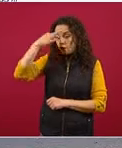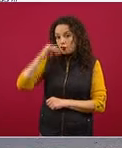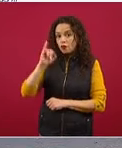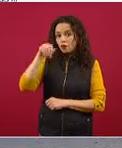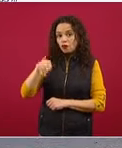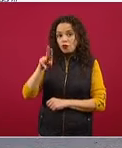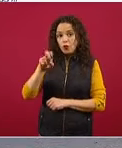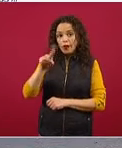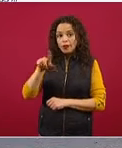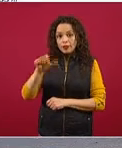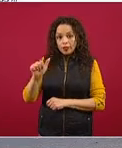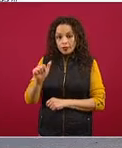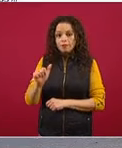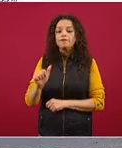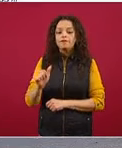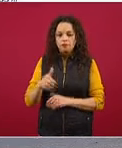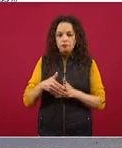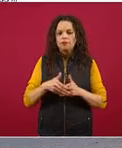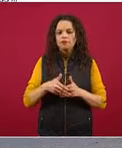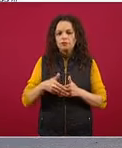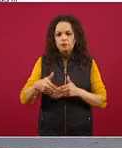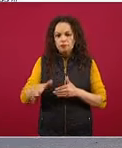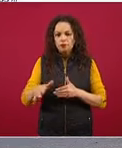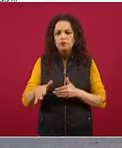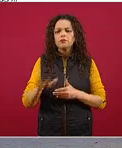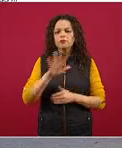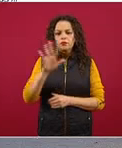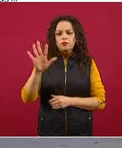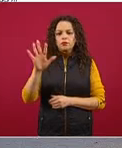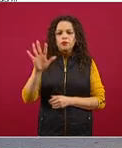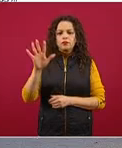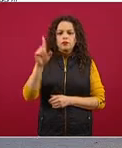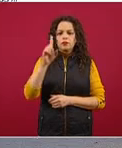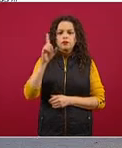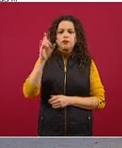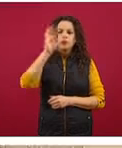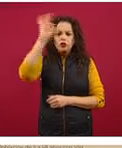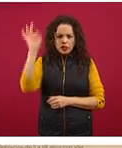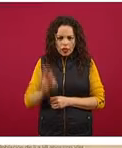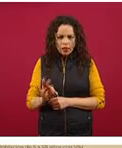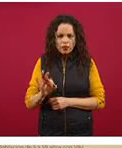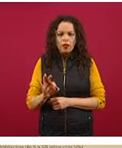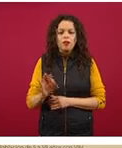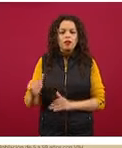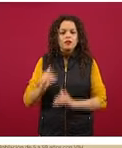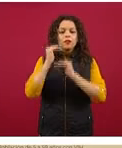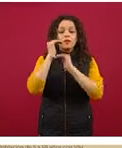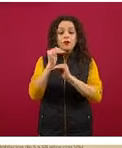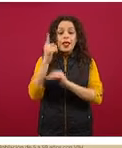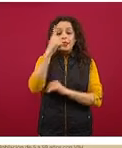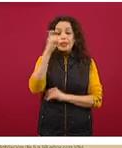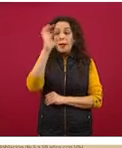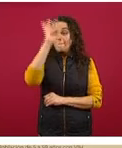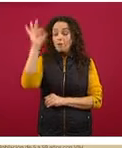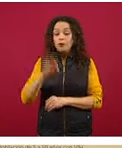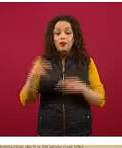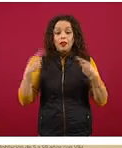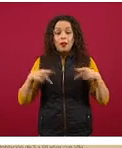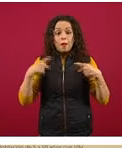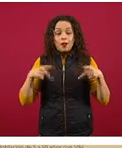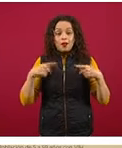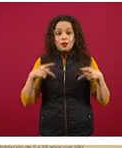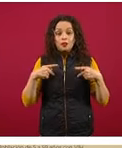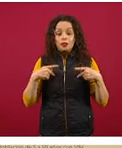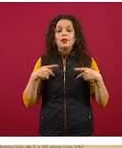del 55% a nivel nacional, una meta cubierta de más del 100% del personal de salud que se